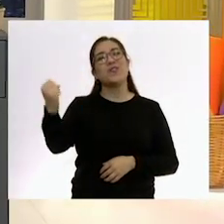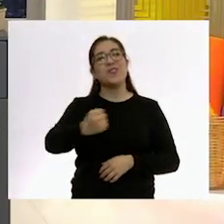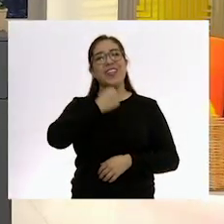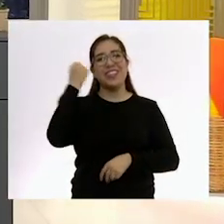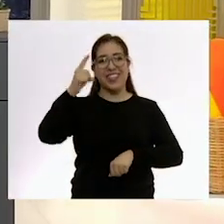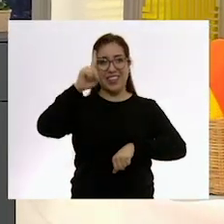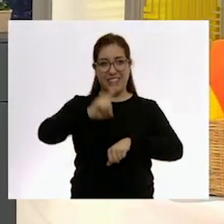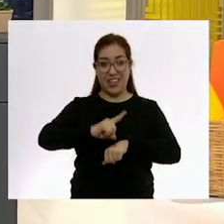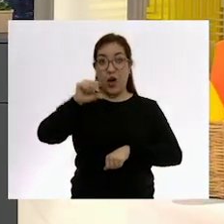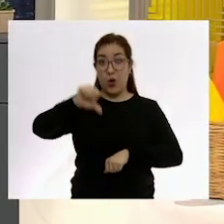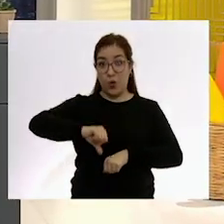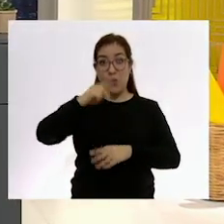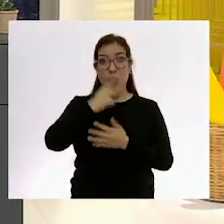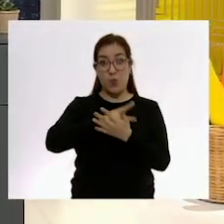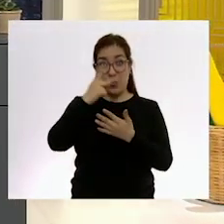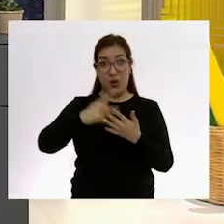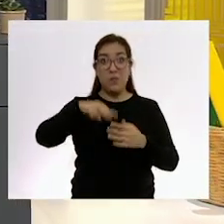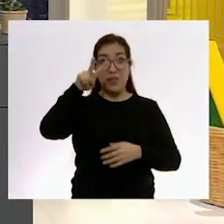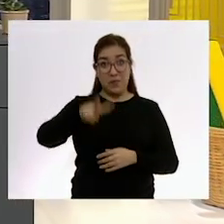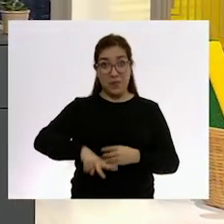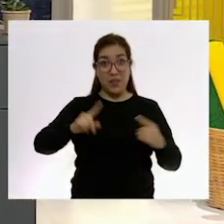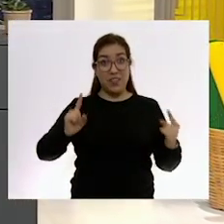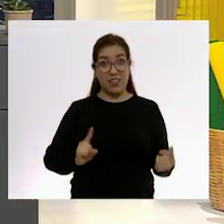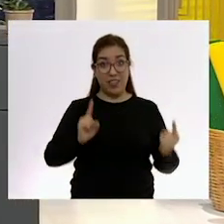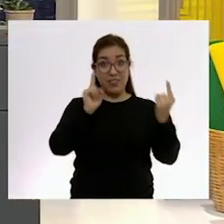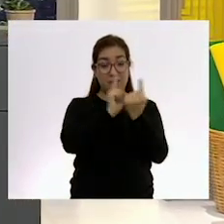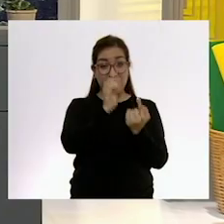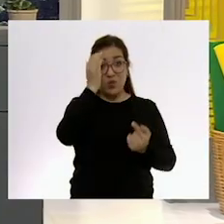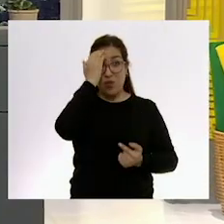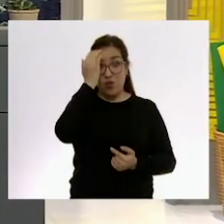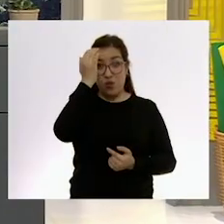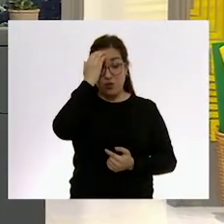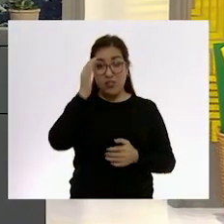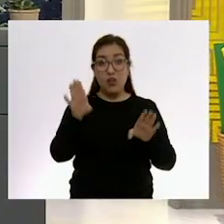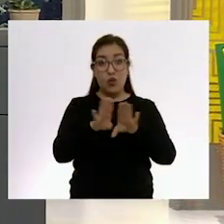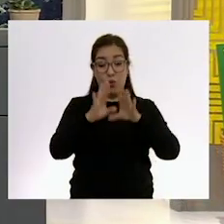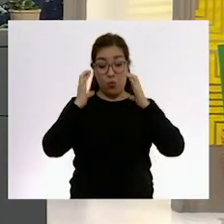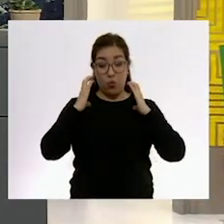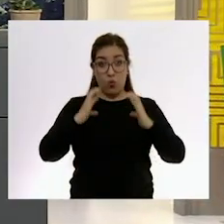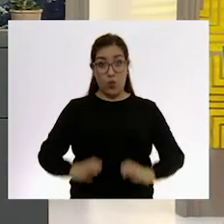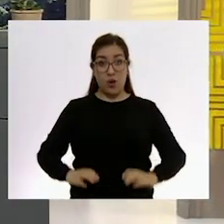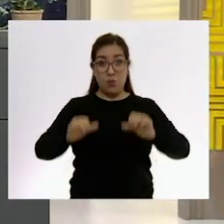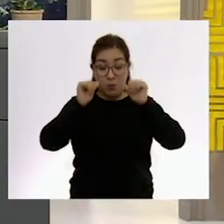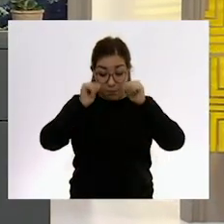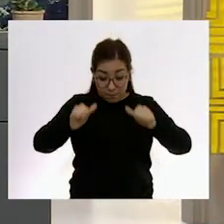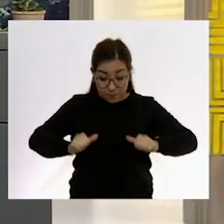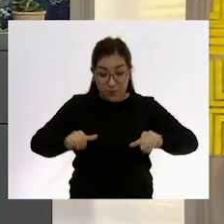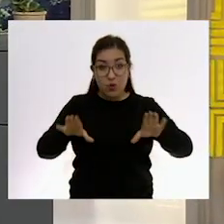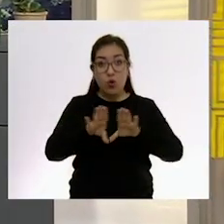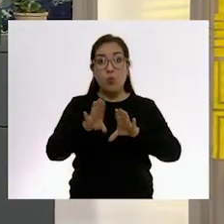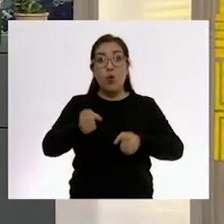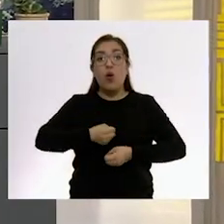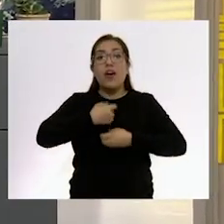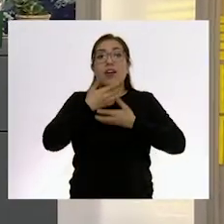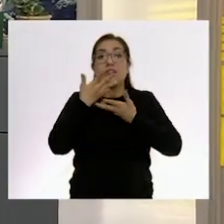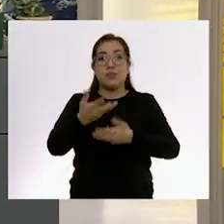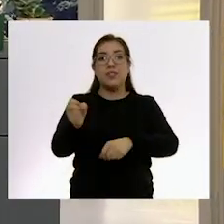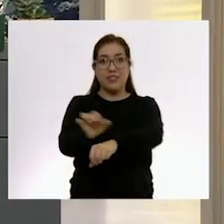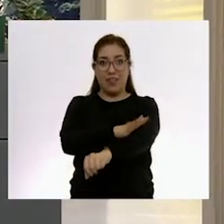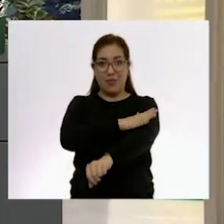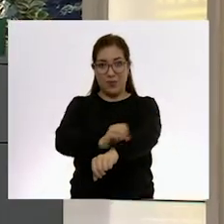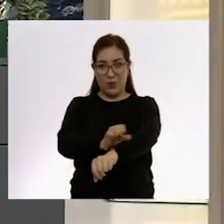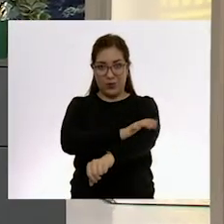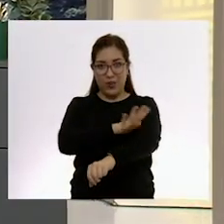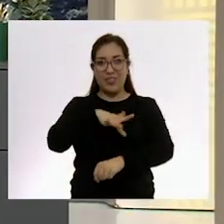¡Suscríbete al canal! Conoceremos todo lo que nuestro cuerpo nos ofrece para expresar emociones y sentimientos. La